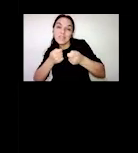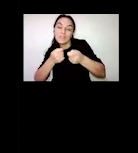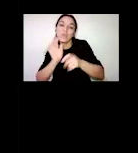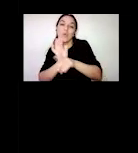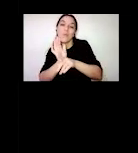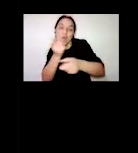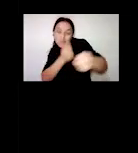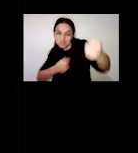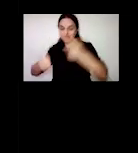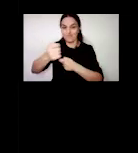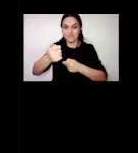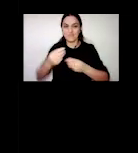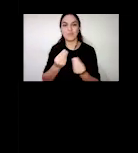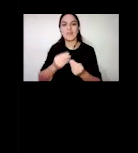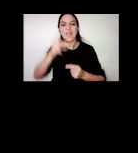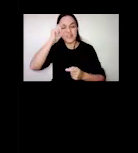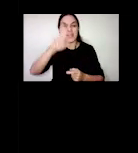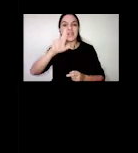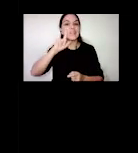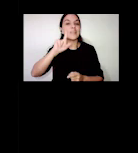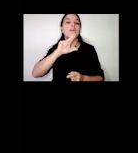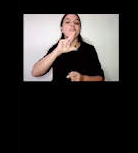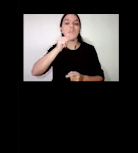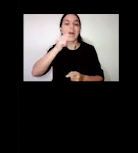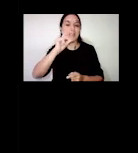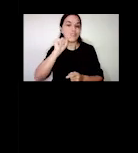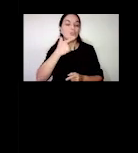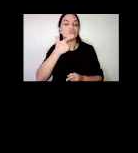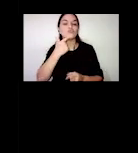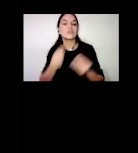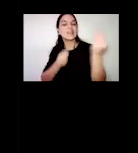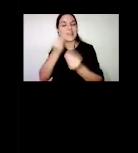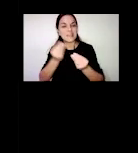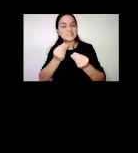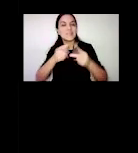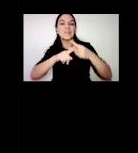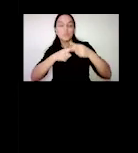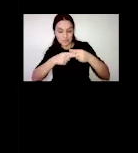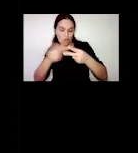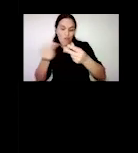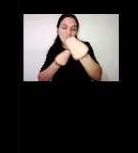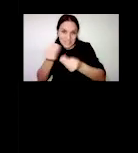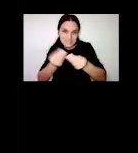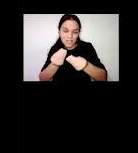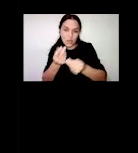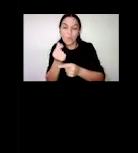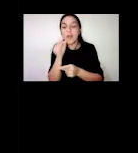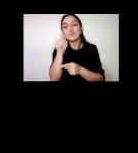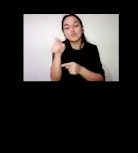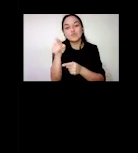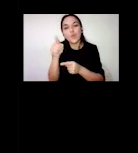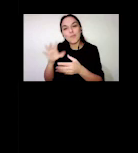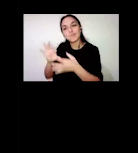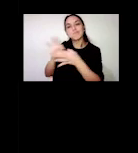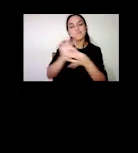¿Por qué? ¿Qué es un derivado financiero? Un derivado financiero es todo instrumento financiero que su valor depende del valor